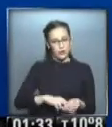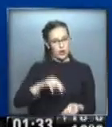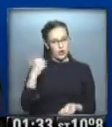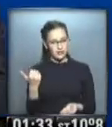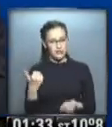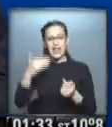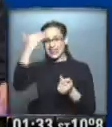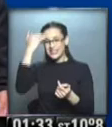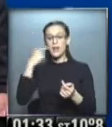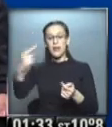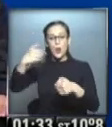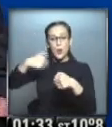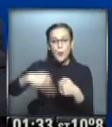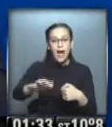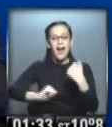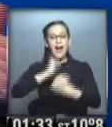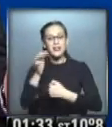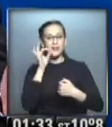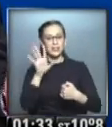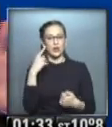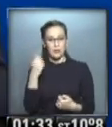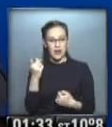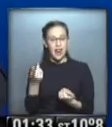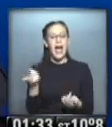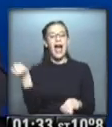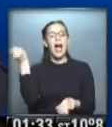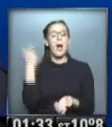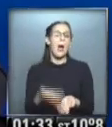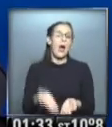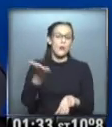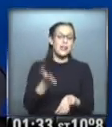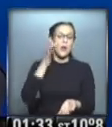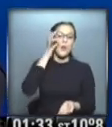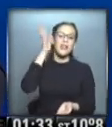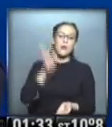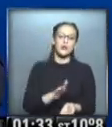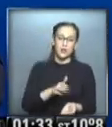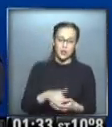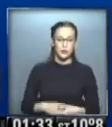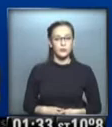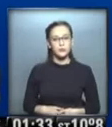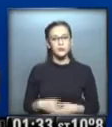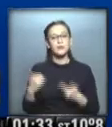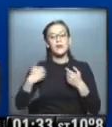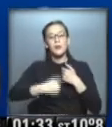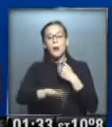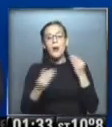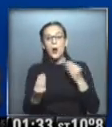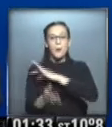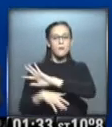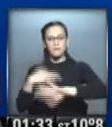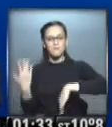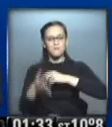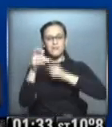las ganancias, de 15.000 hasta 25.000 se aumentó un 20% el mínimo no imponible. Vamos a ver las repercusiones de quienes